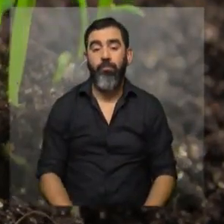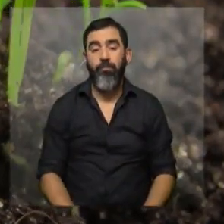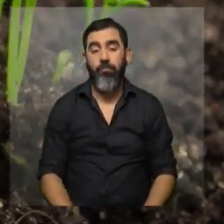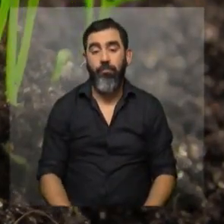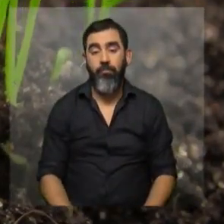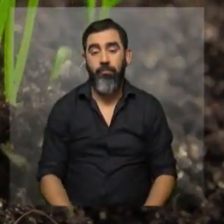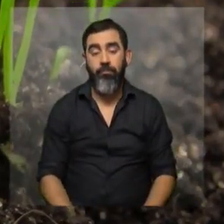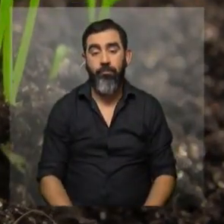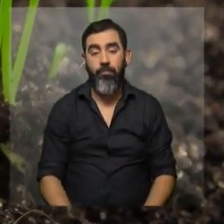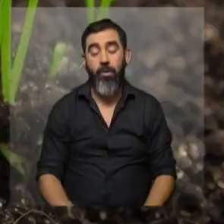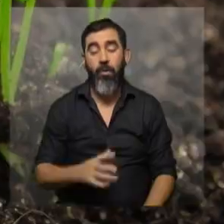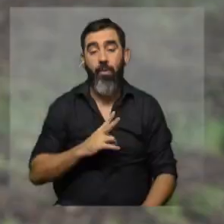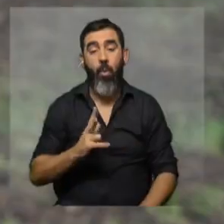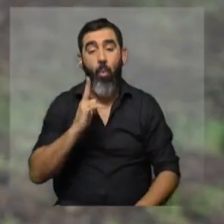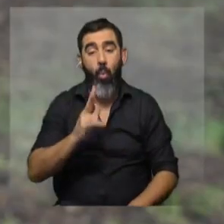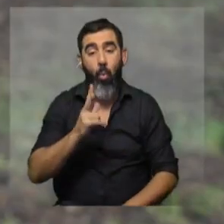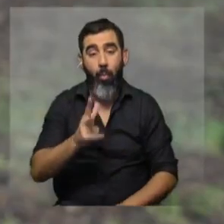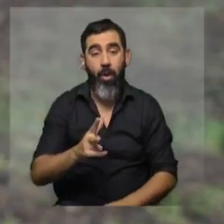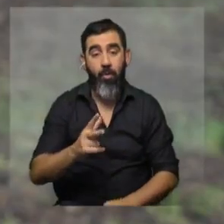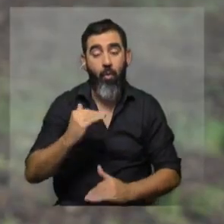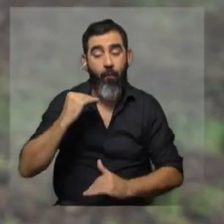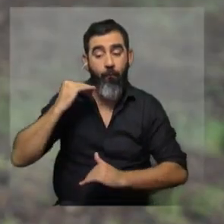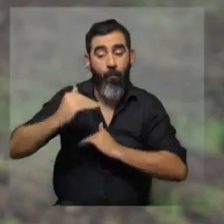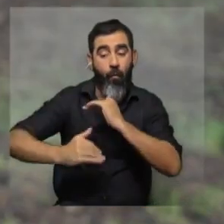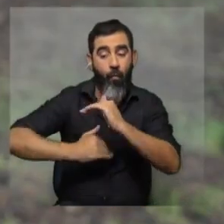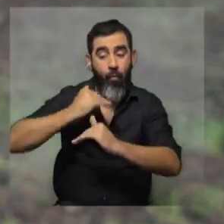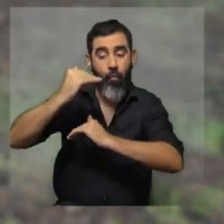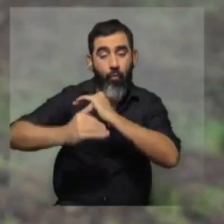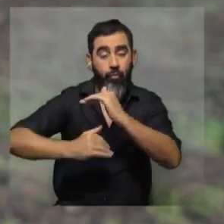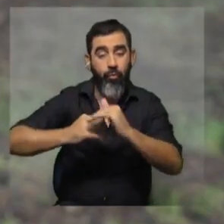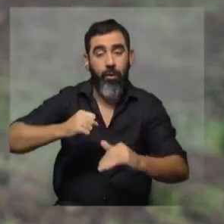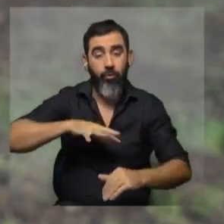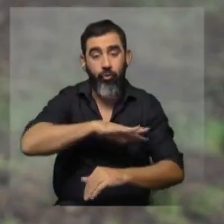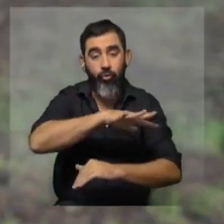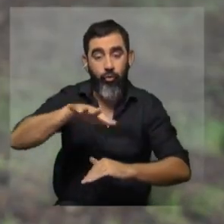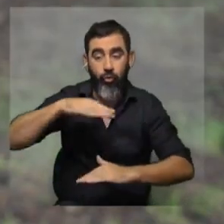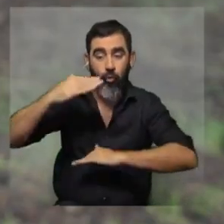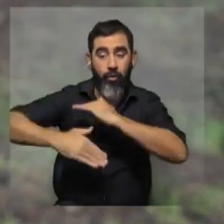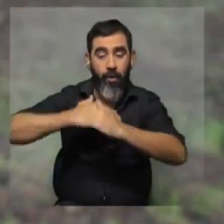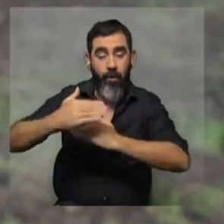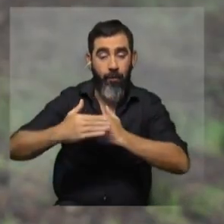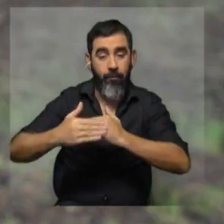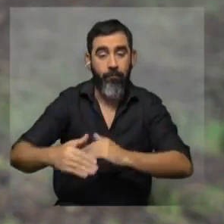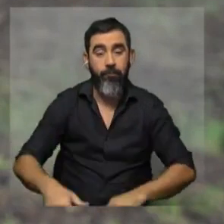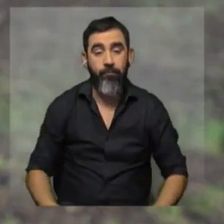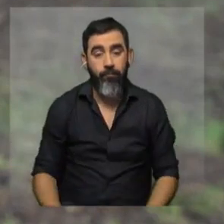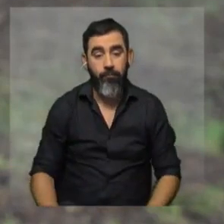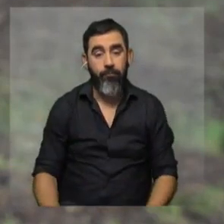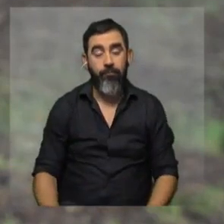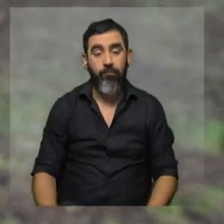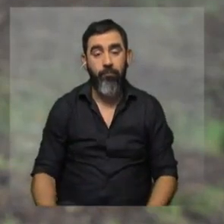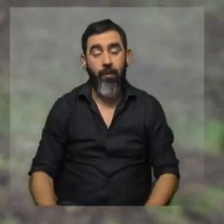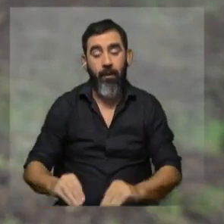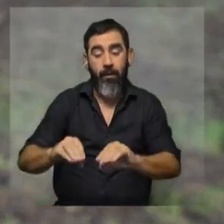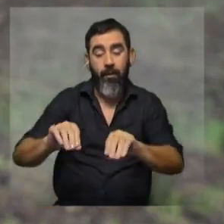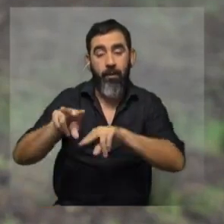En la medida que el ser humano empezó a evolucionar a sociedades más desarrolladas, empezó a cultivar la